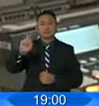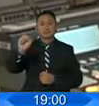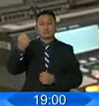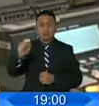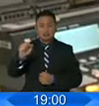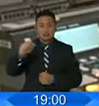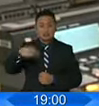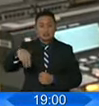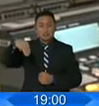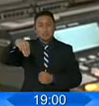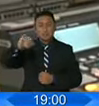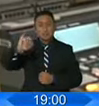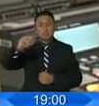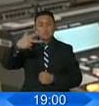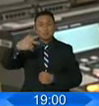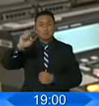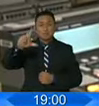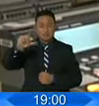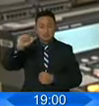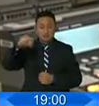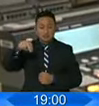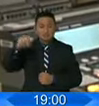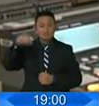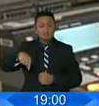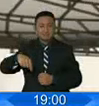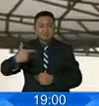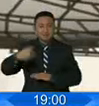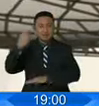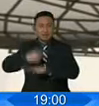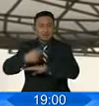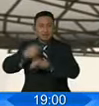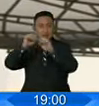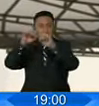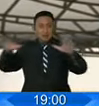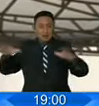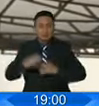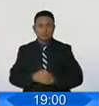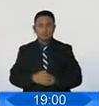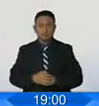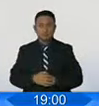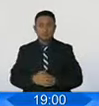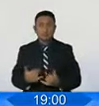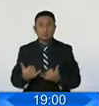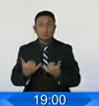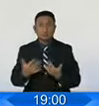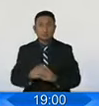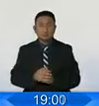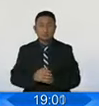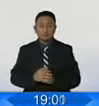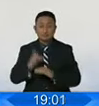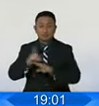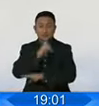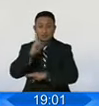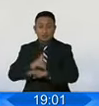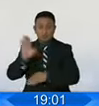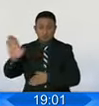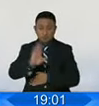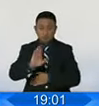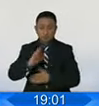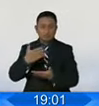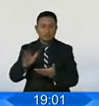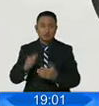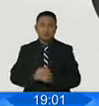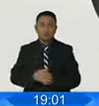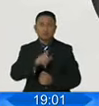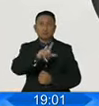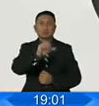suyo, sea el encargado de administrar todos los medios desde una gerencia general. Con esto, se descabeza a los principales directivos de los medios. Javier